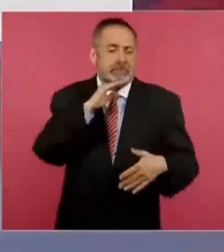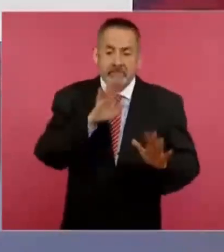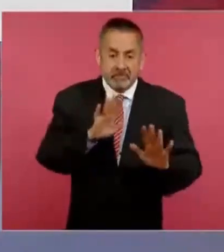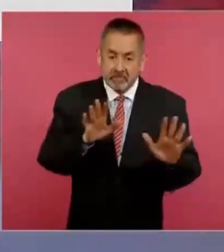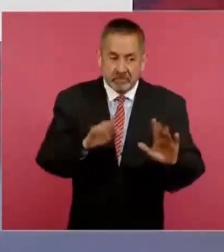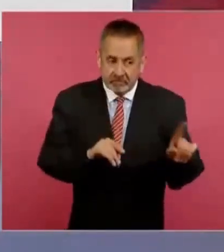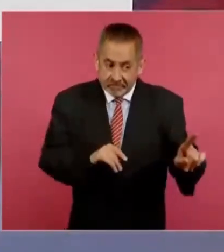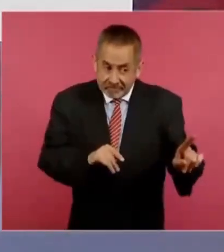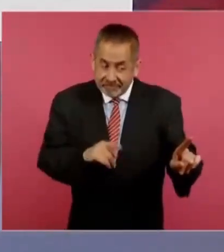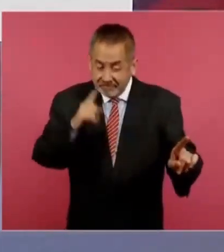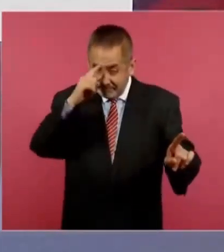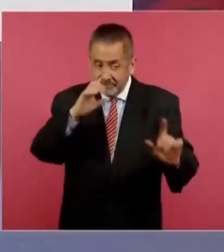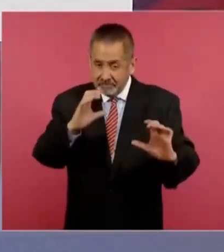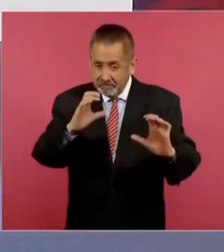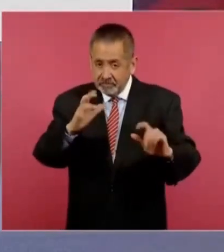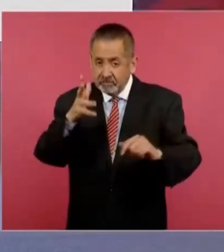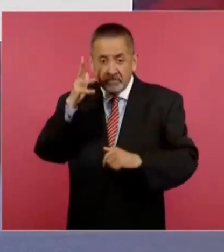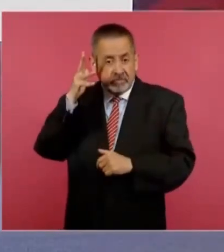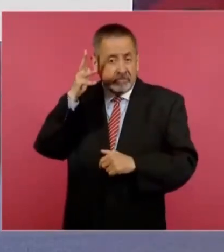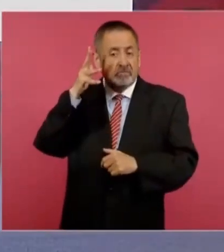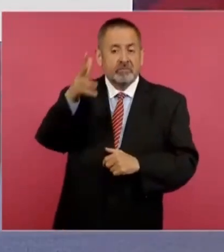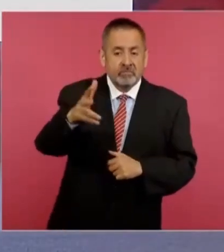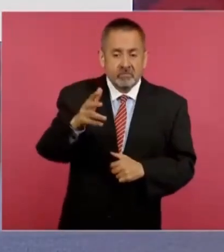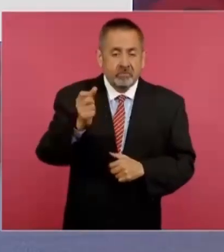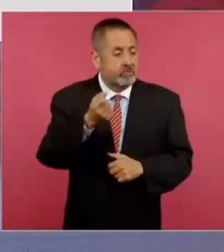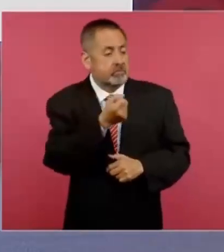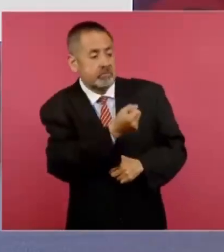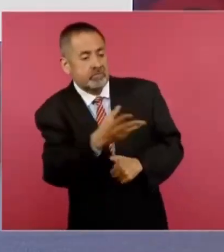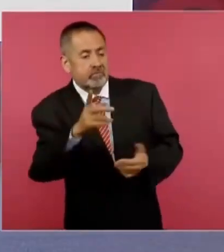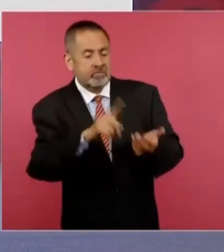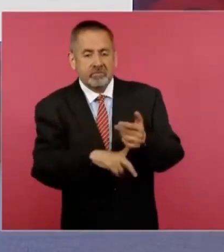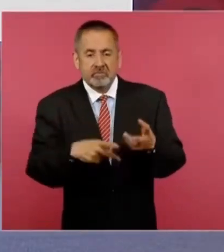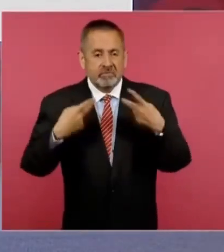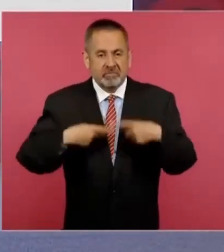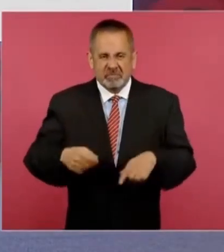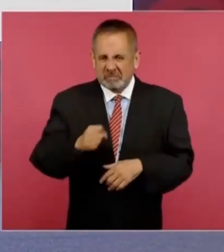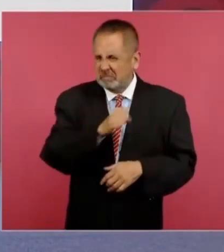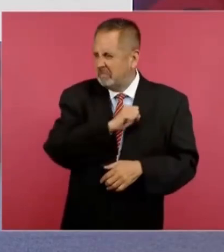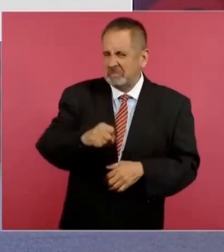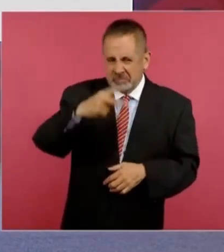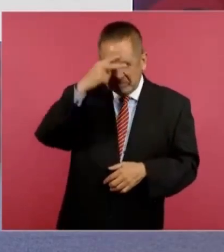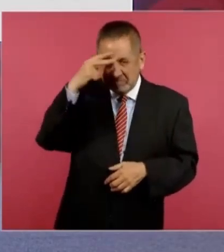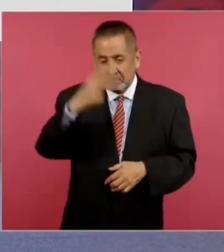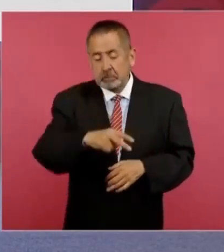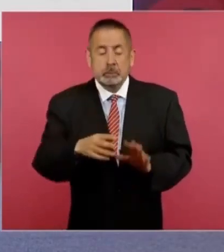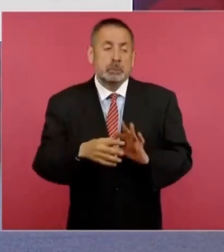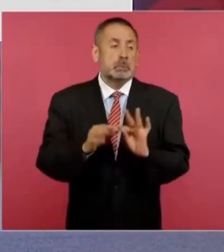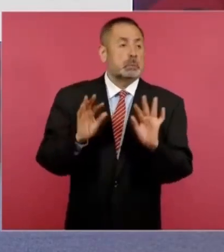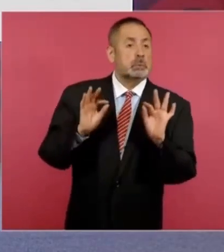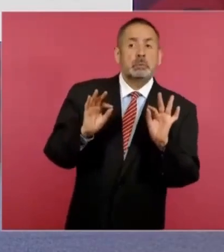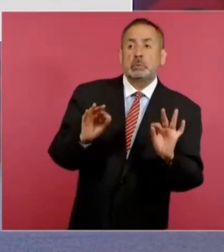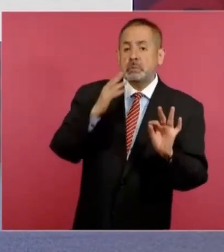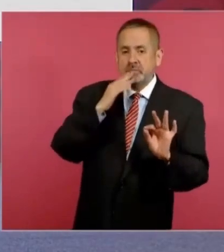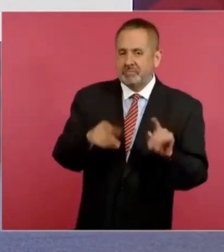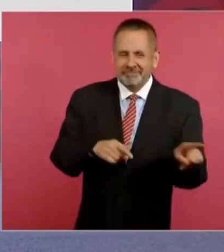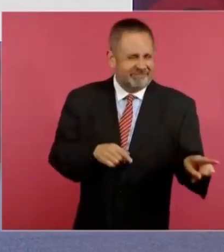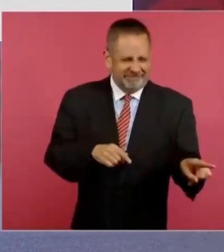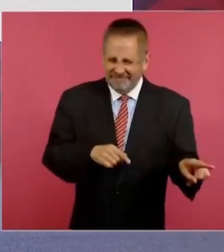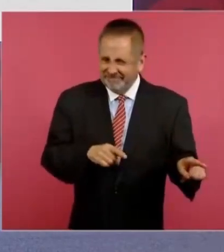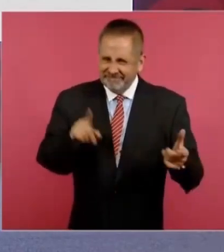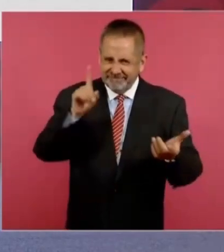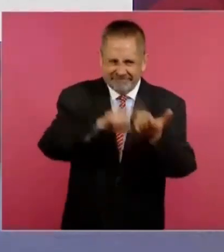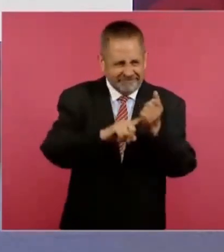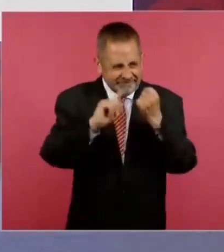porque en años futuros algunos malos mexicanos identificados con las